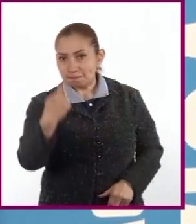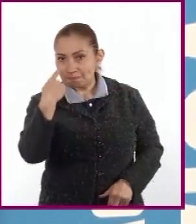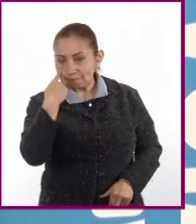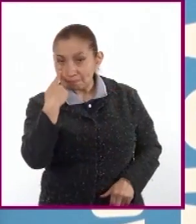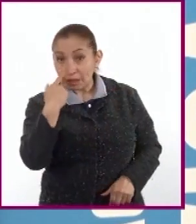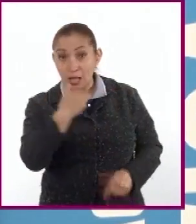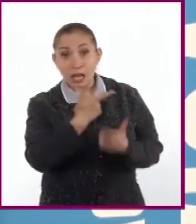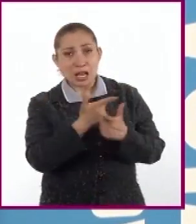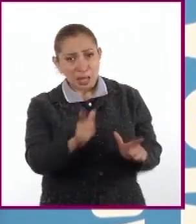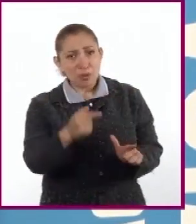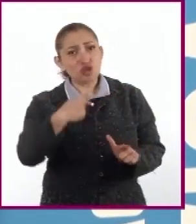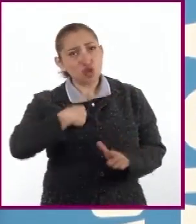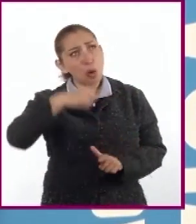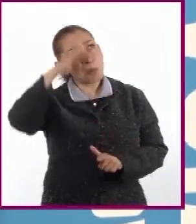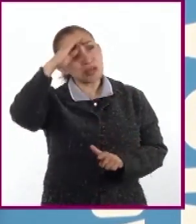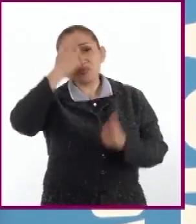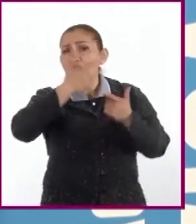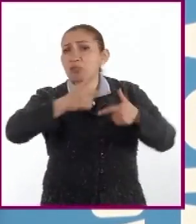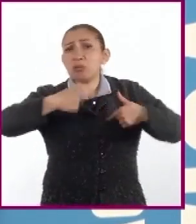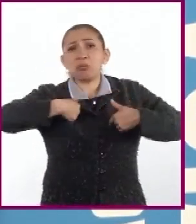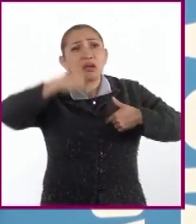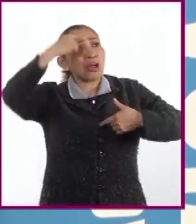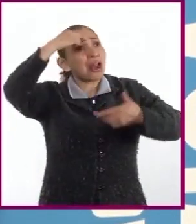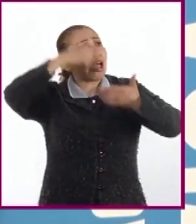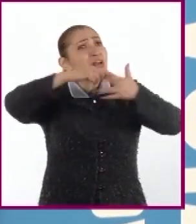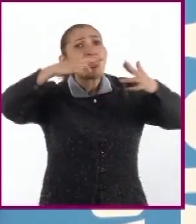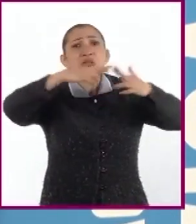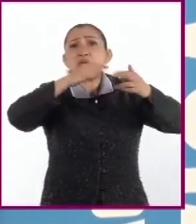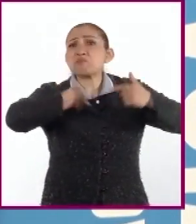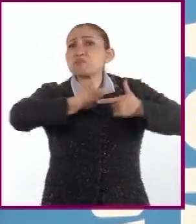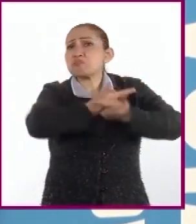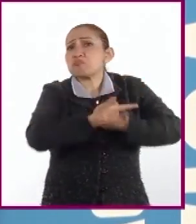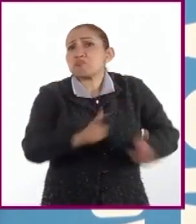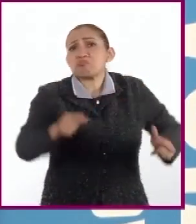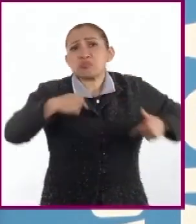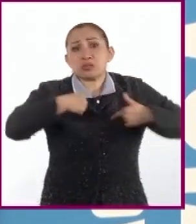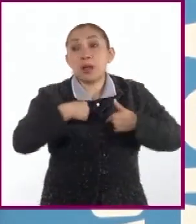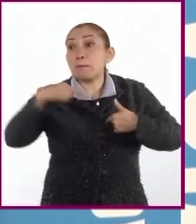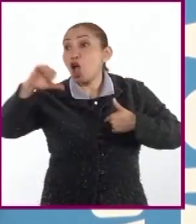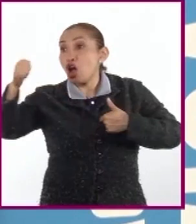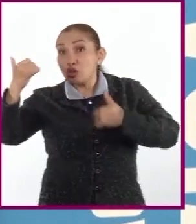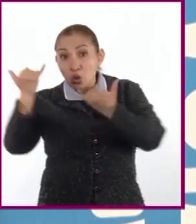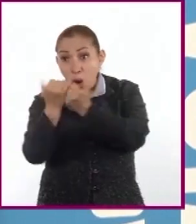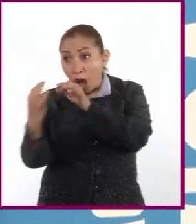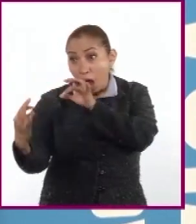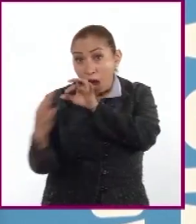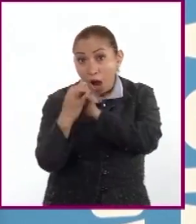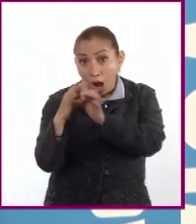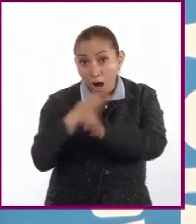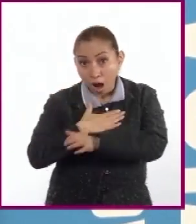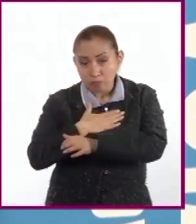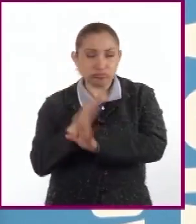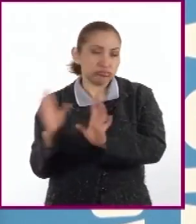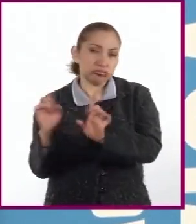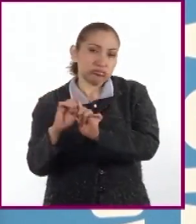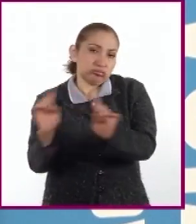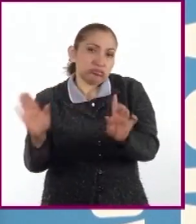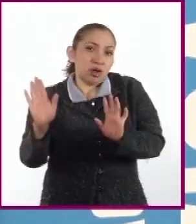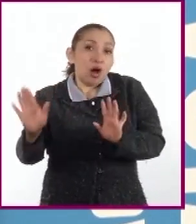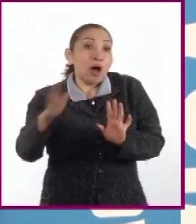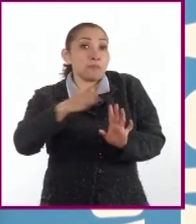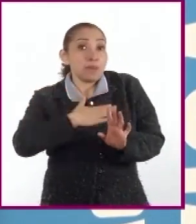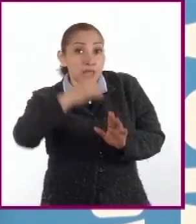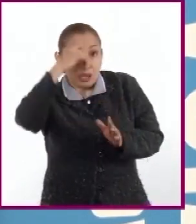Tenemos libertad de pensamiento y de creencias, pero eso no significa que los demás coincidan con nuestra forma de pensar, ni con